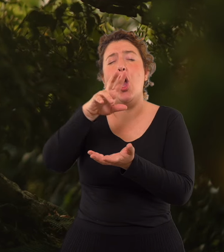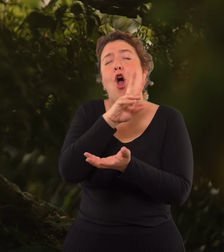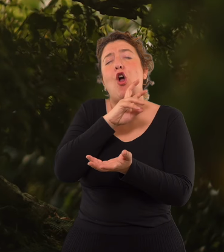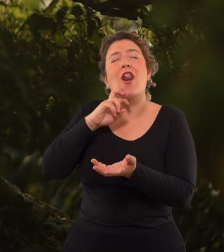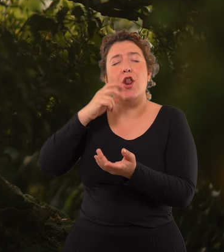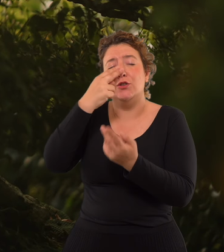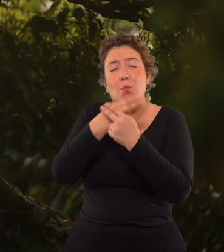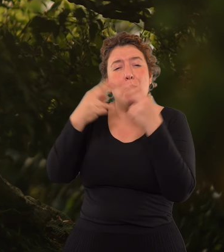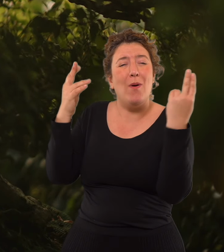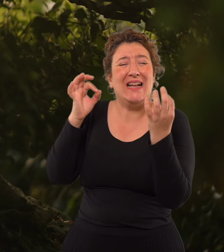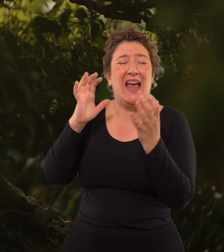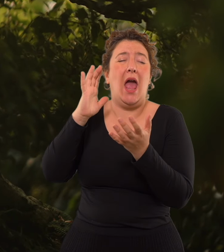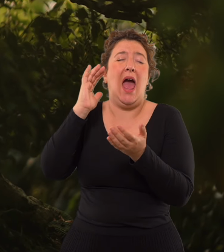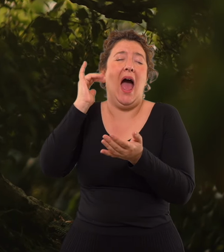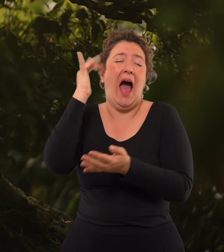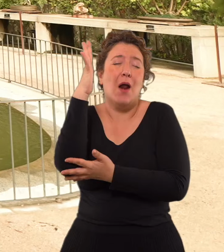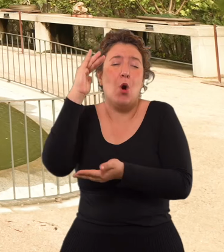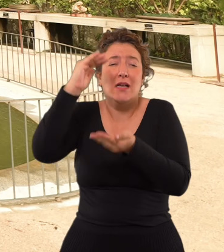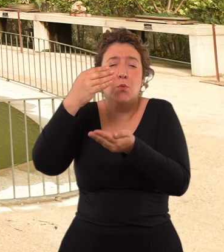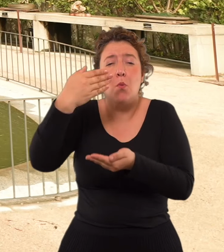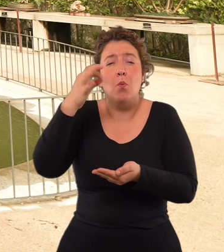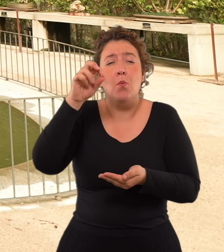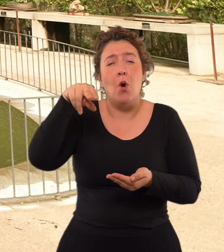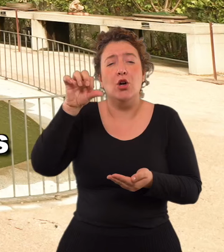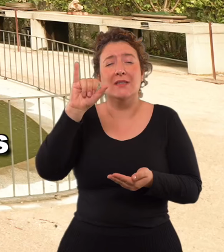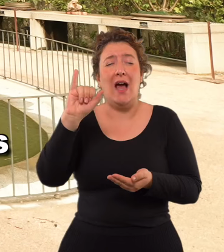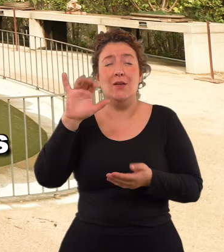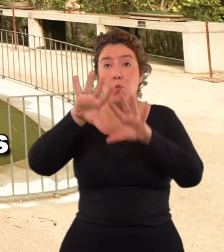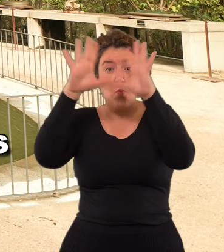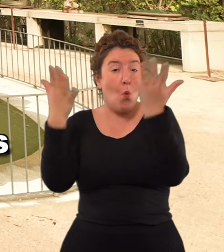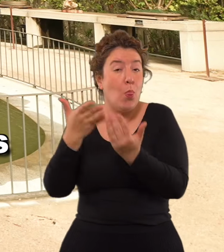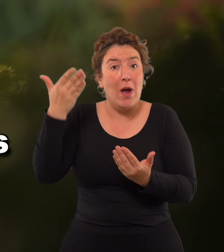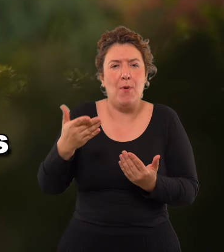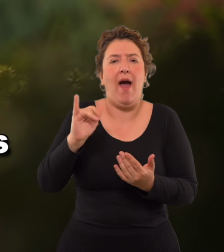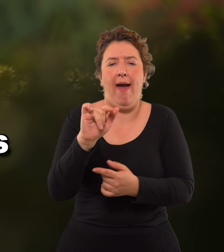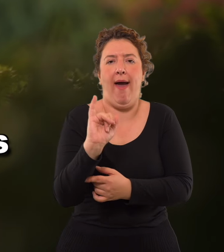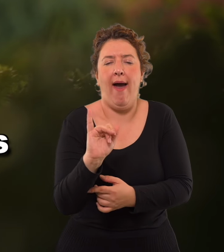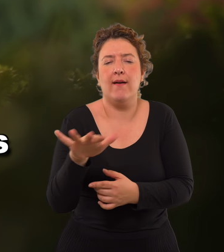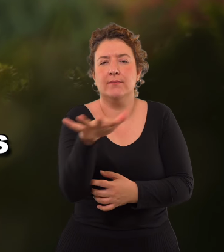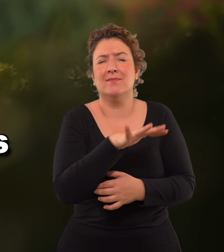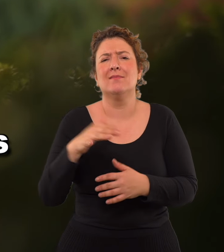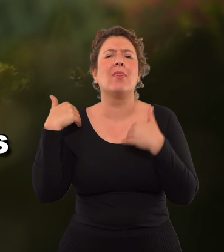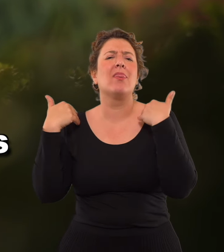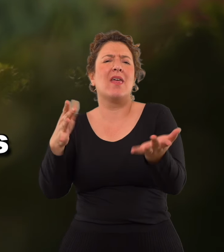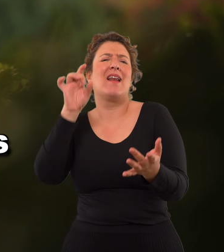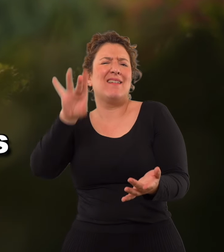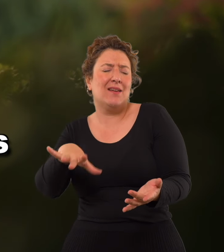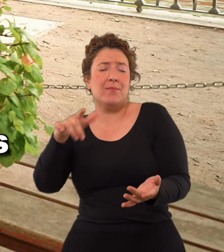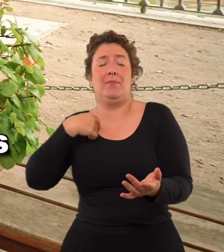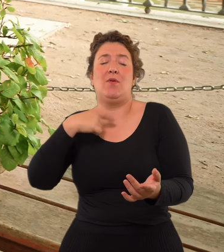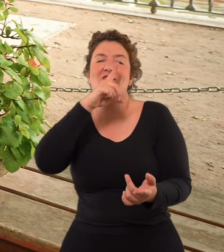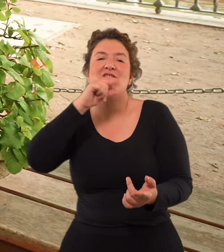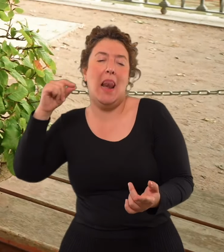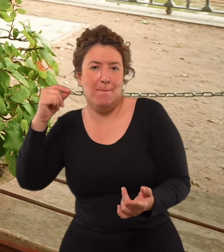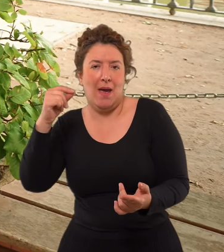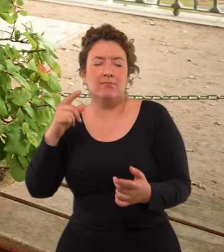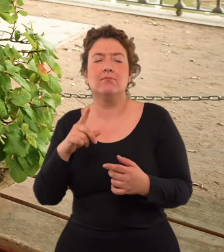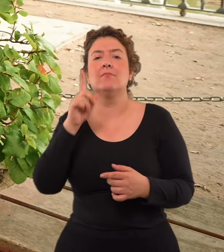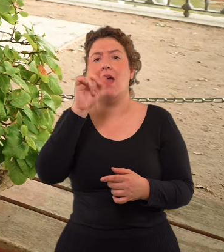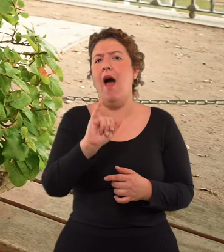5 colecciones públicas de bonsáis más importantes del mundo. La mayoría de los ejemplares conservados fueron donados por Felipe González